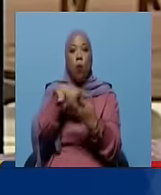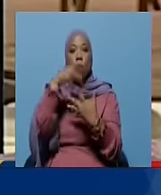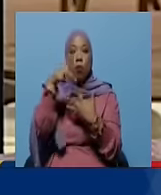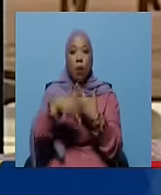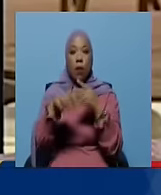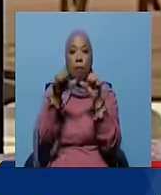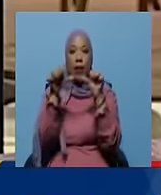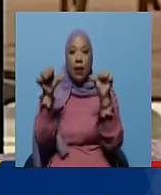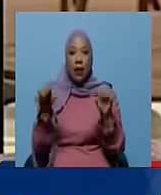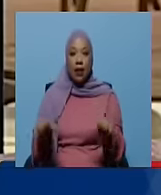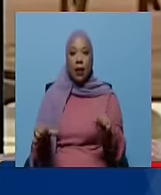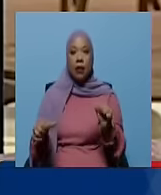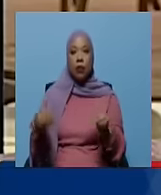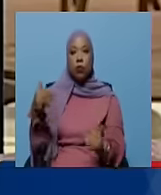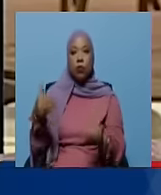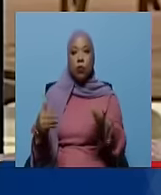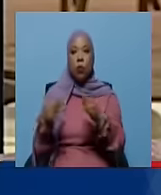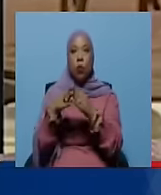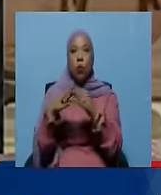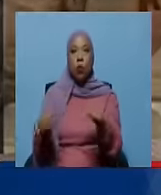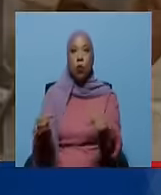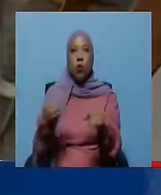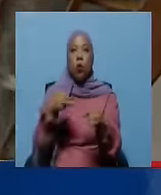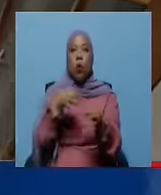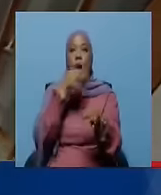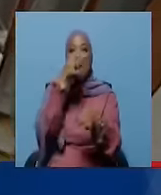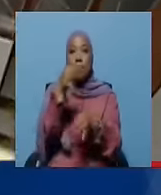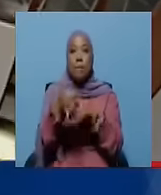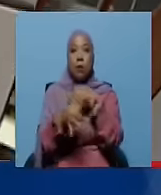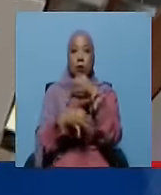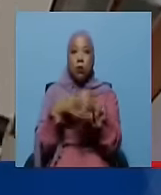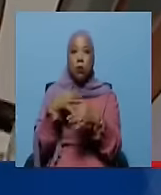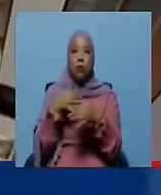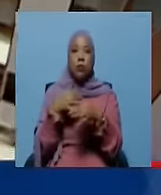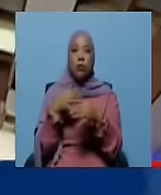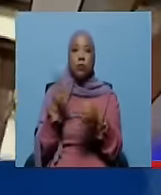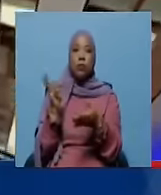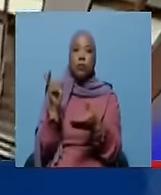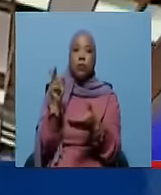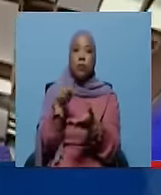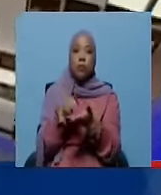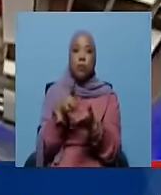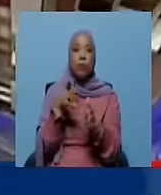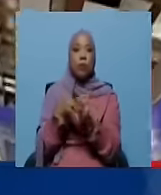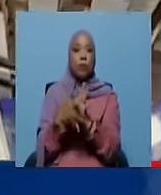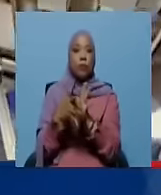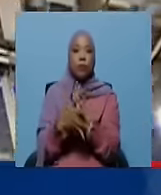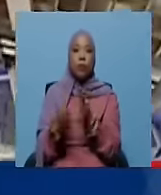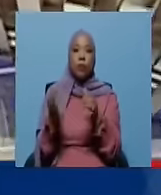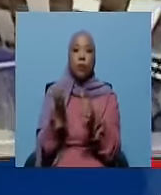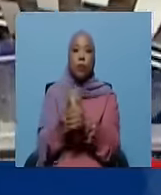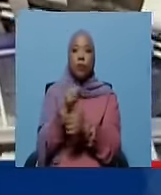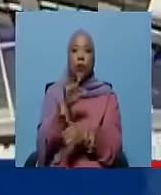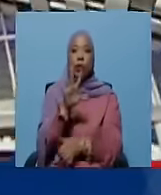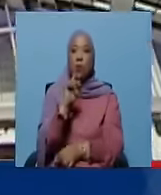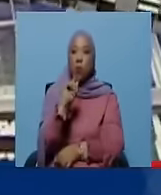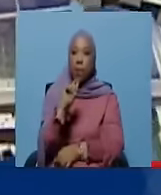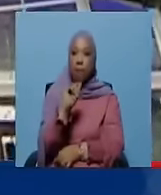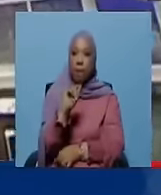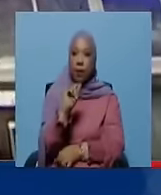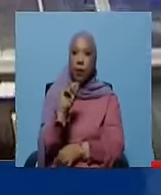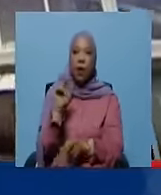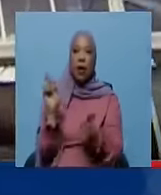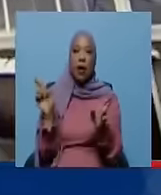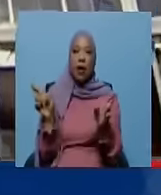artificial que todo esto que estamos diciendo aquí lo agarra y en 5 minutos hace un